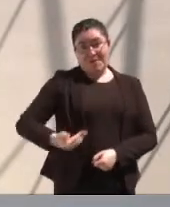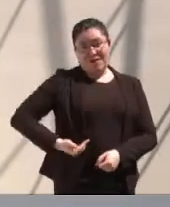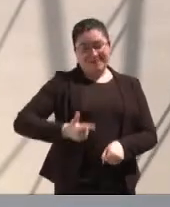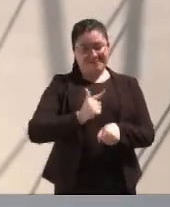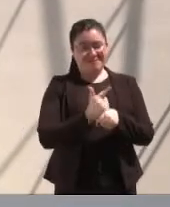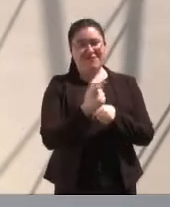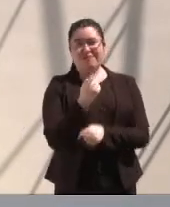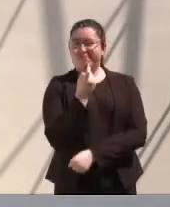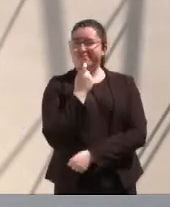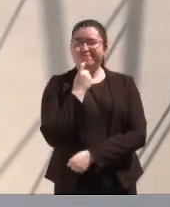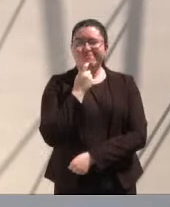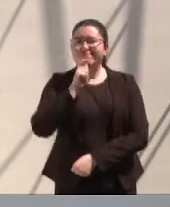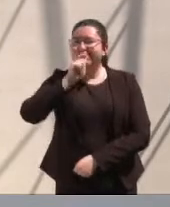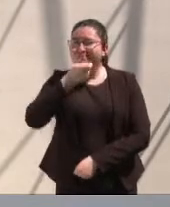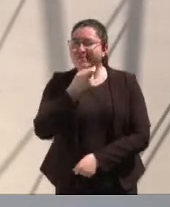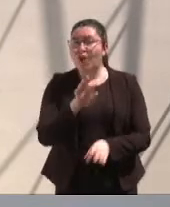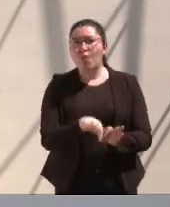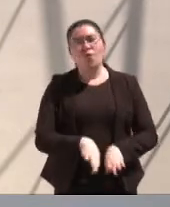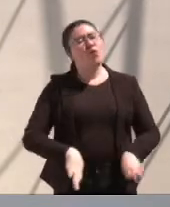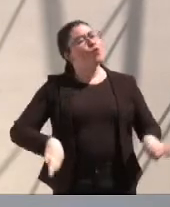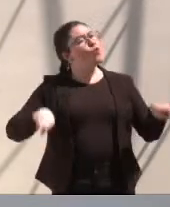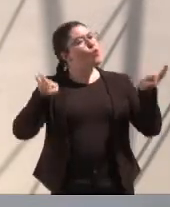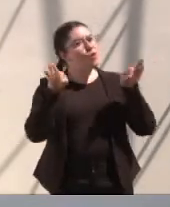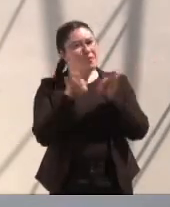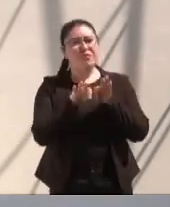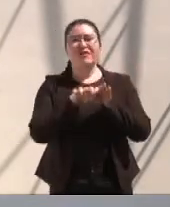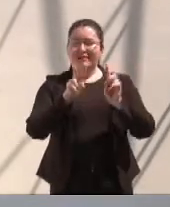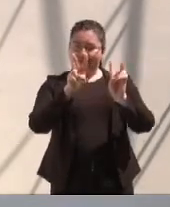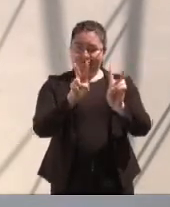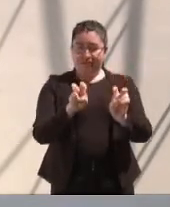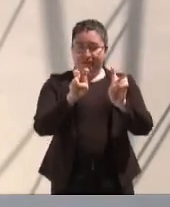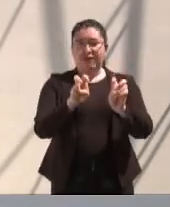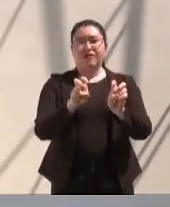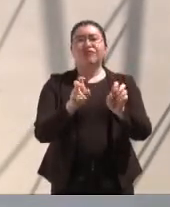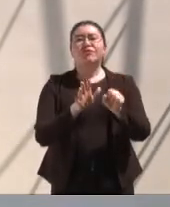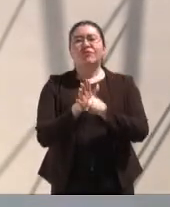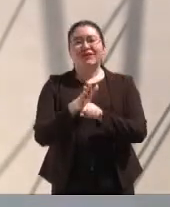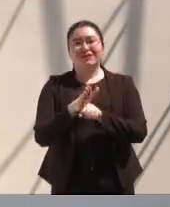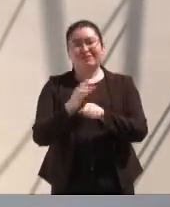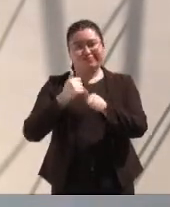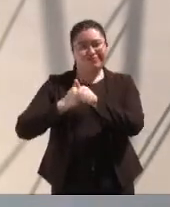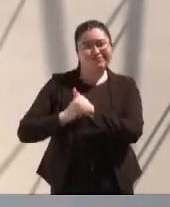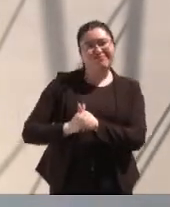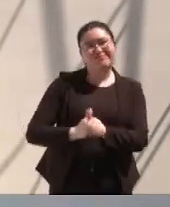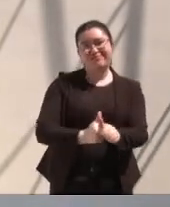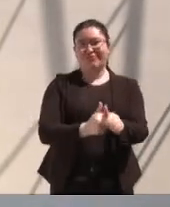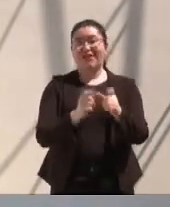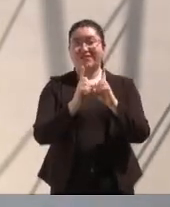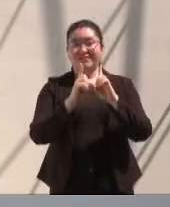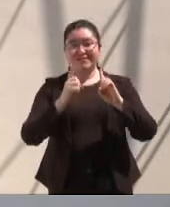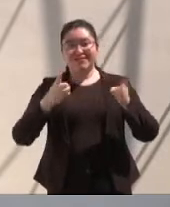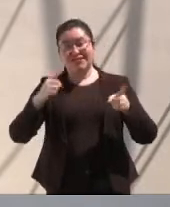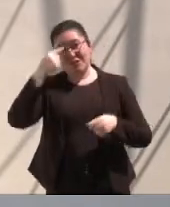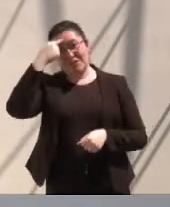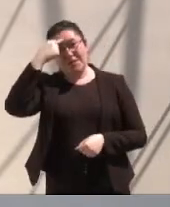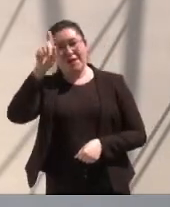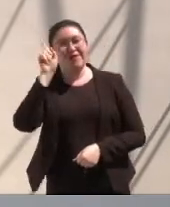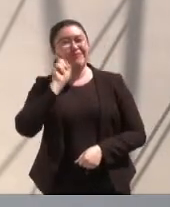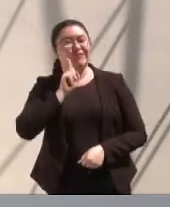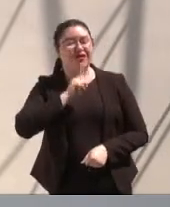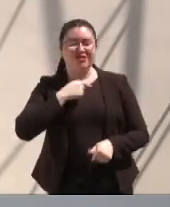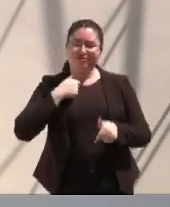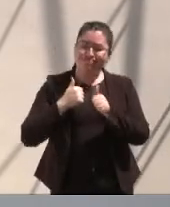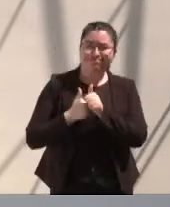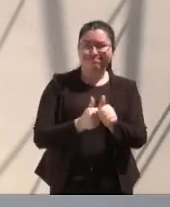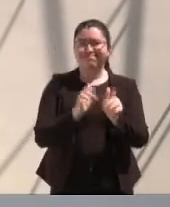es altamente prioritaria la política para impulsar el desarrollo integral de las mujeres.